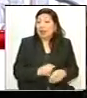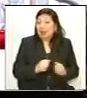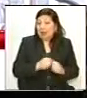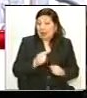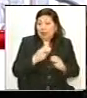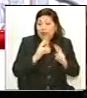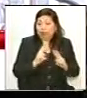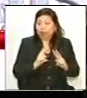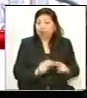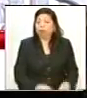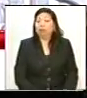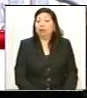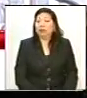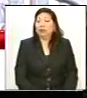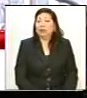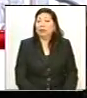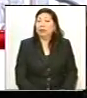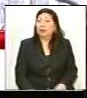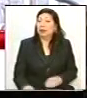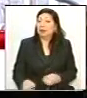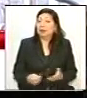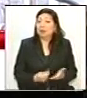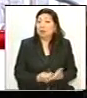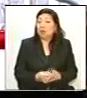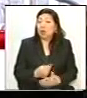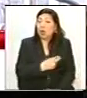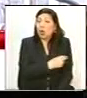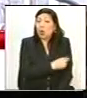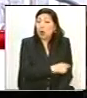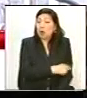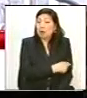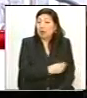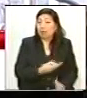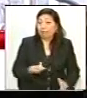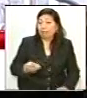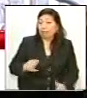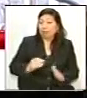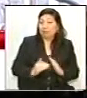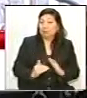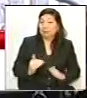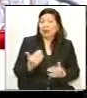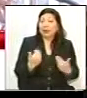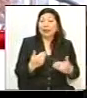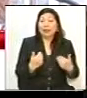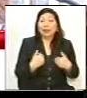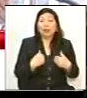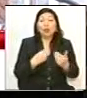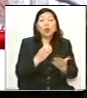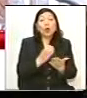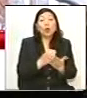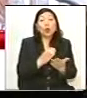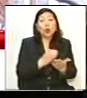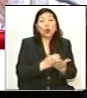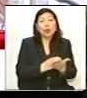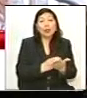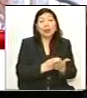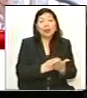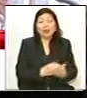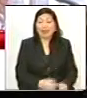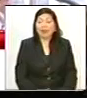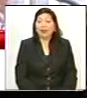las observaciones, hizo que el monto de los hospitales creciera, pero ya tenían un contrato a suma